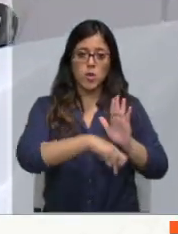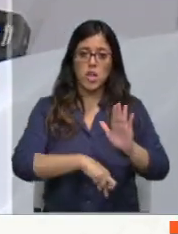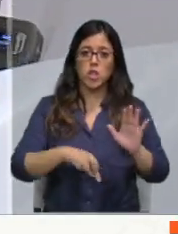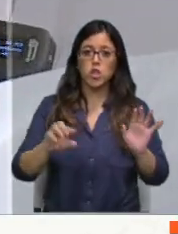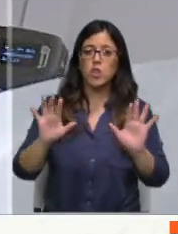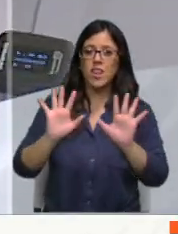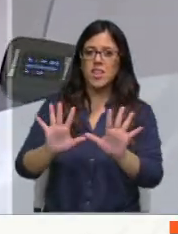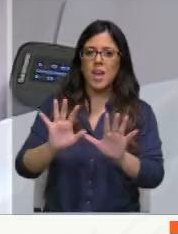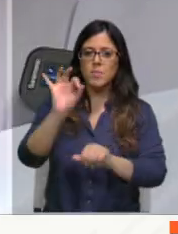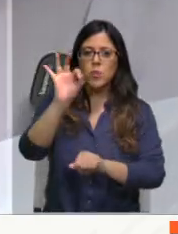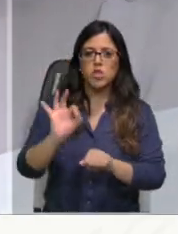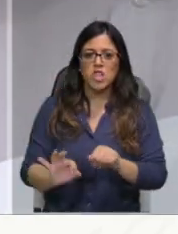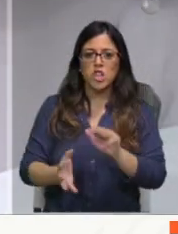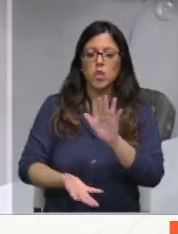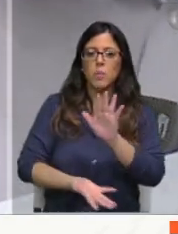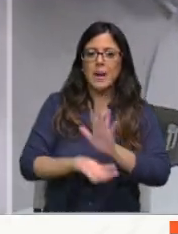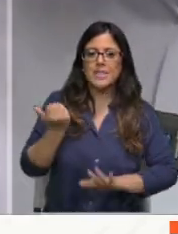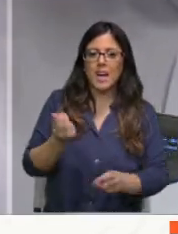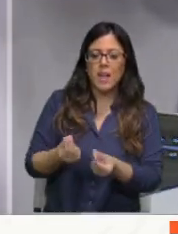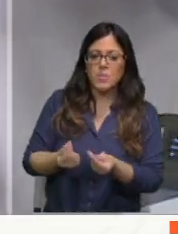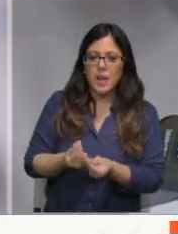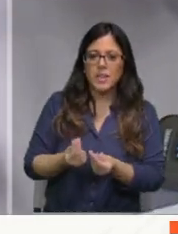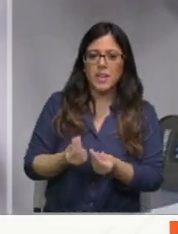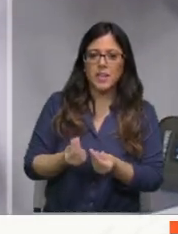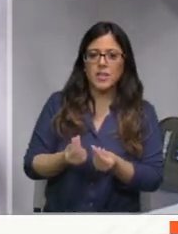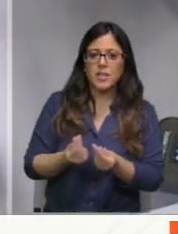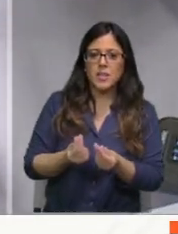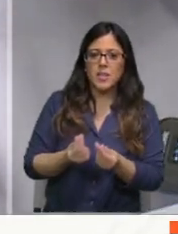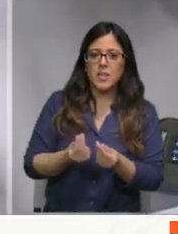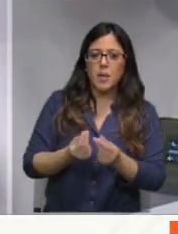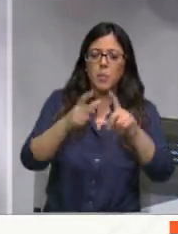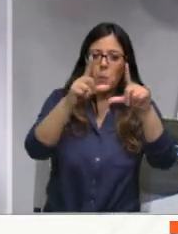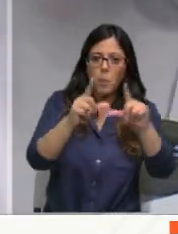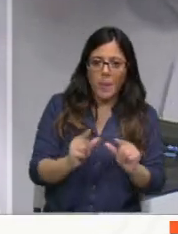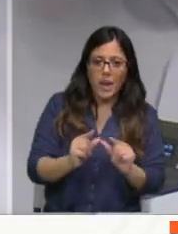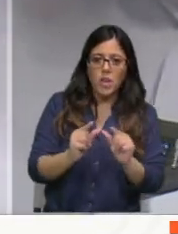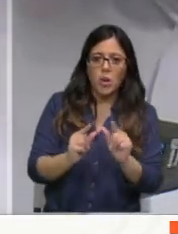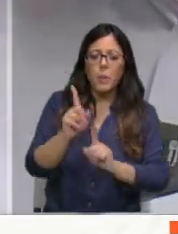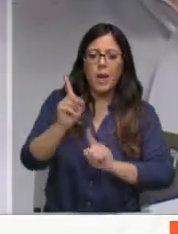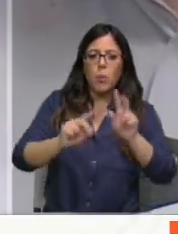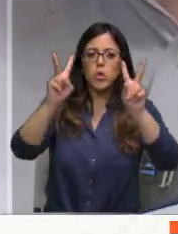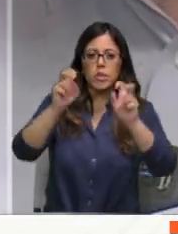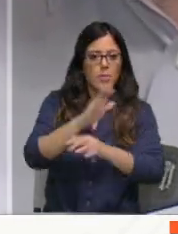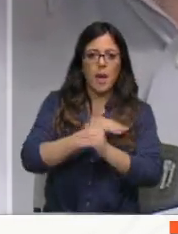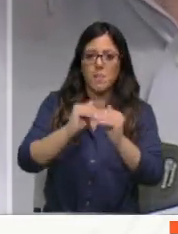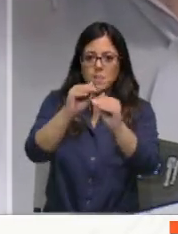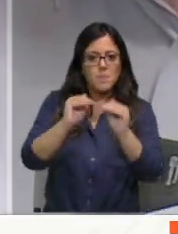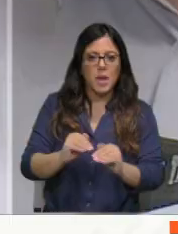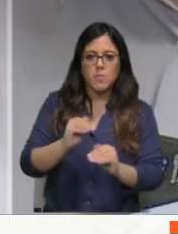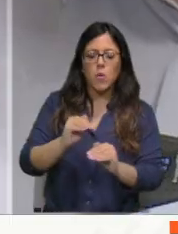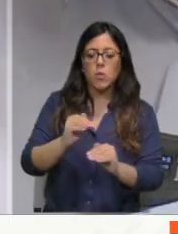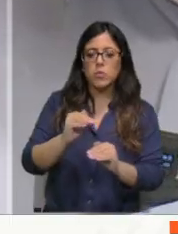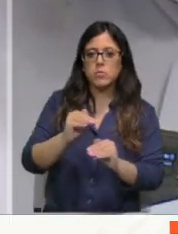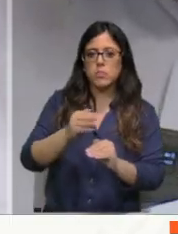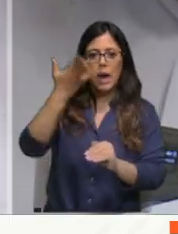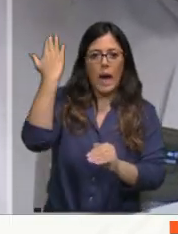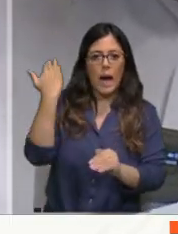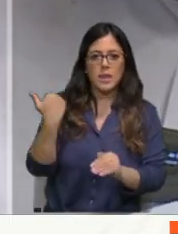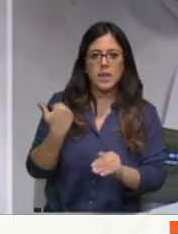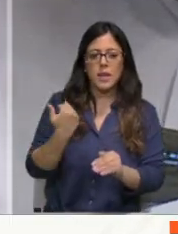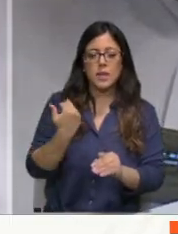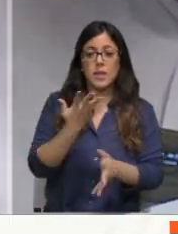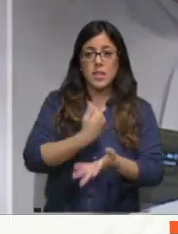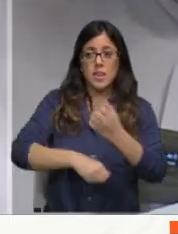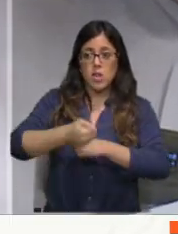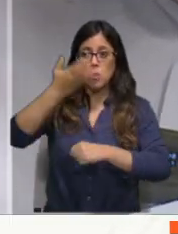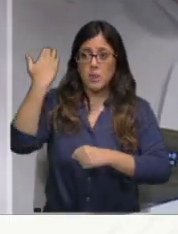agotado para ciertas medidas el mismo proyecto que hace un tiempo ingresó de hecho el año pasado el ministro marceli que se